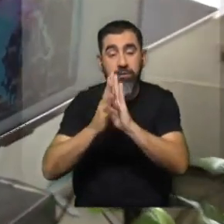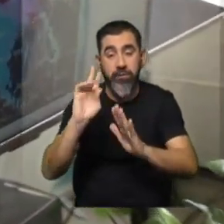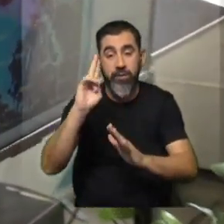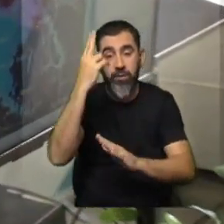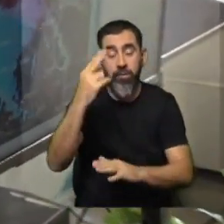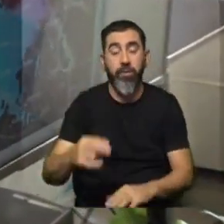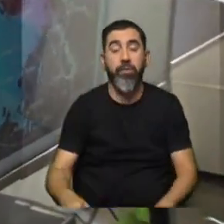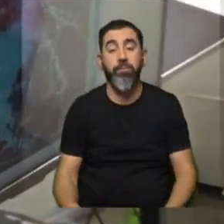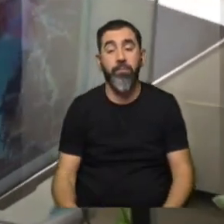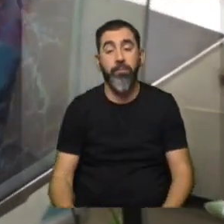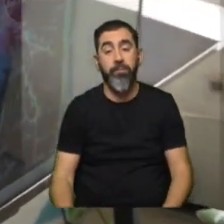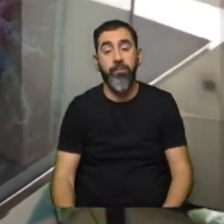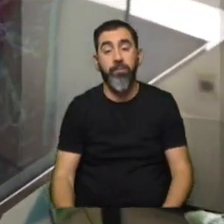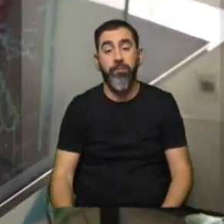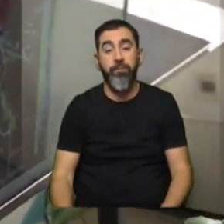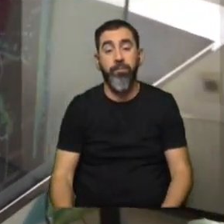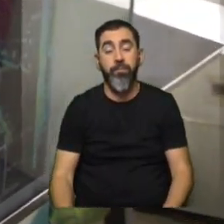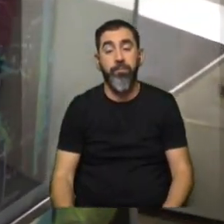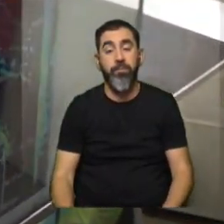Uruguay.